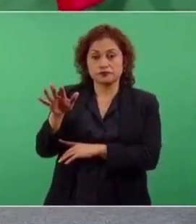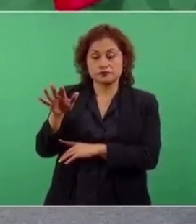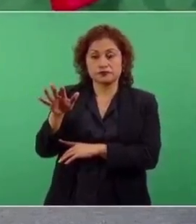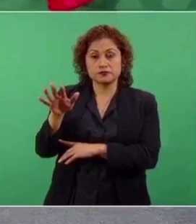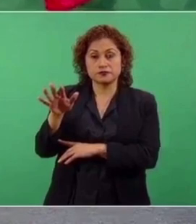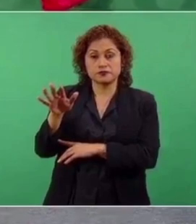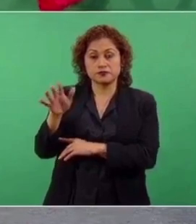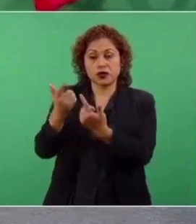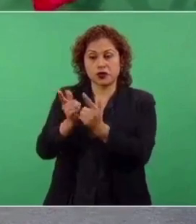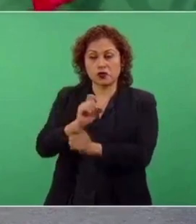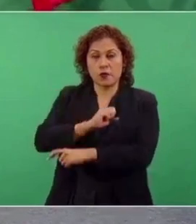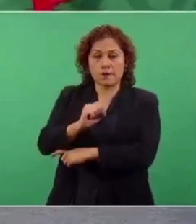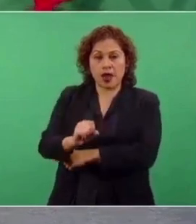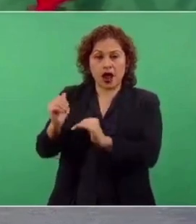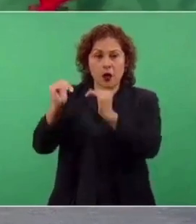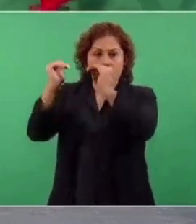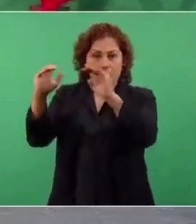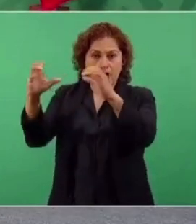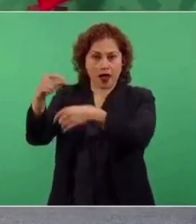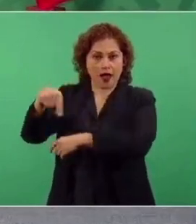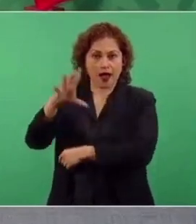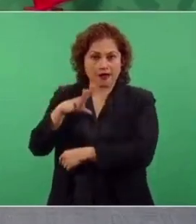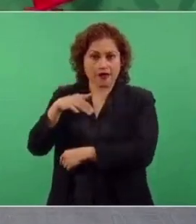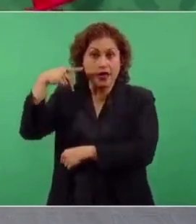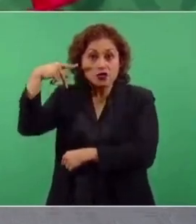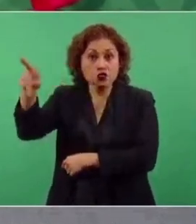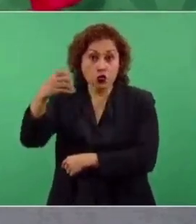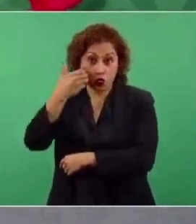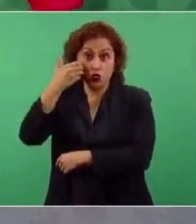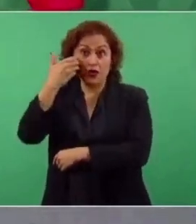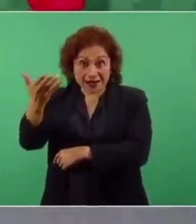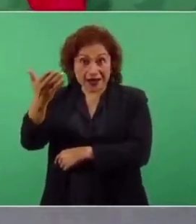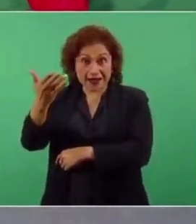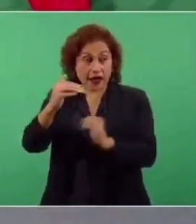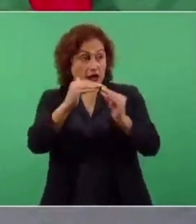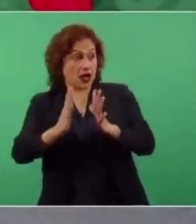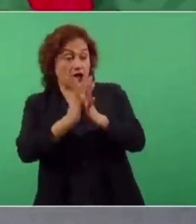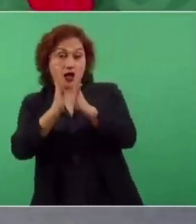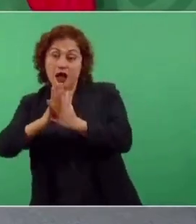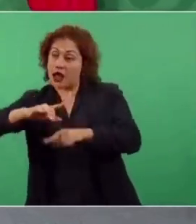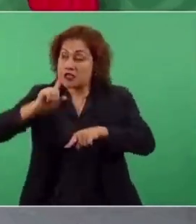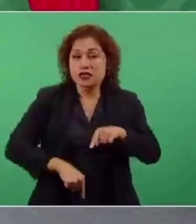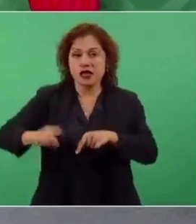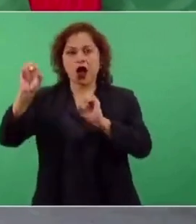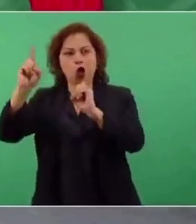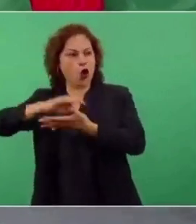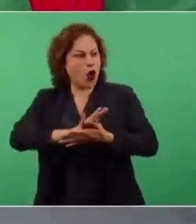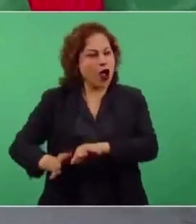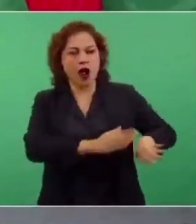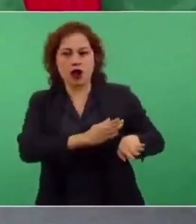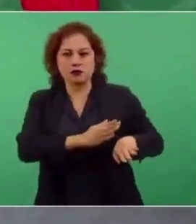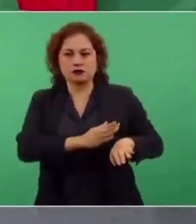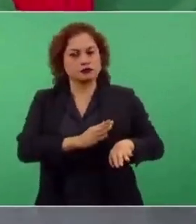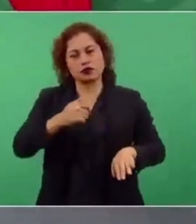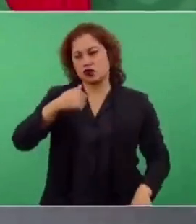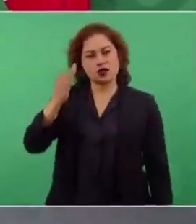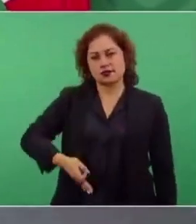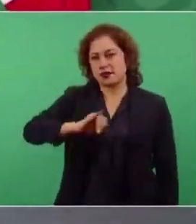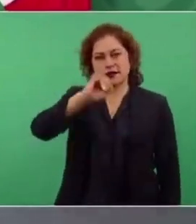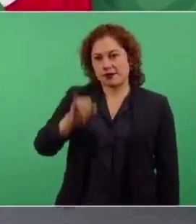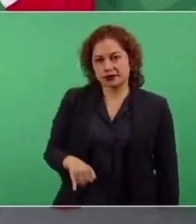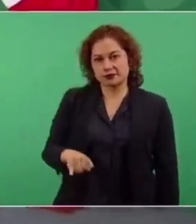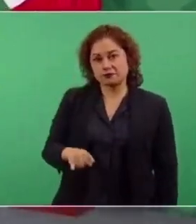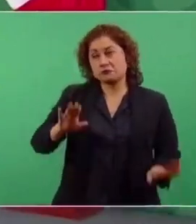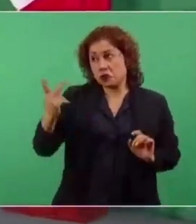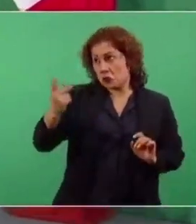maleantada de los malandros de cuello blanco, se pisotee la democracia. Puede ser que no coincidamos,